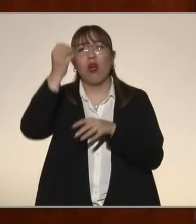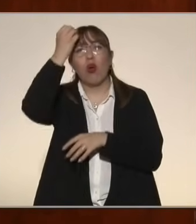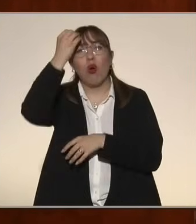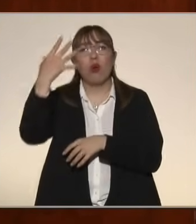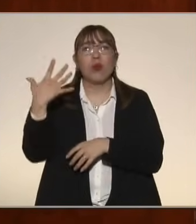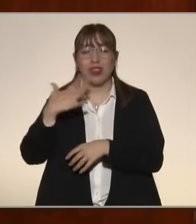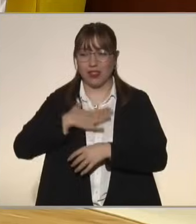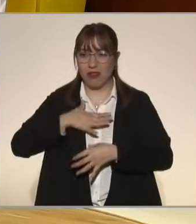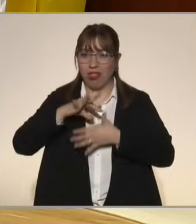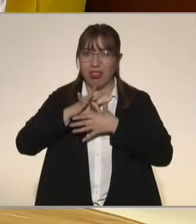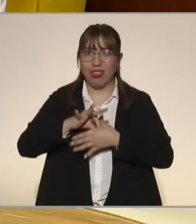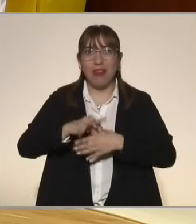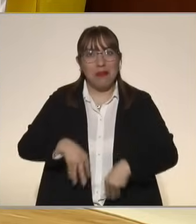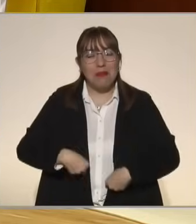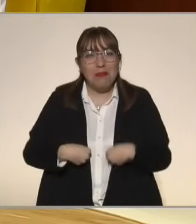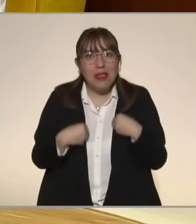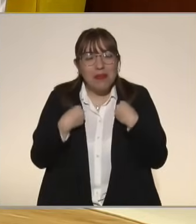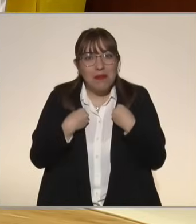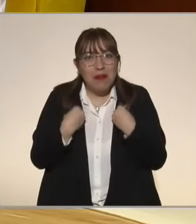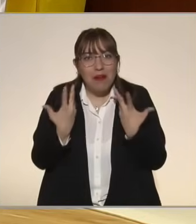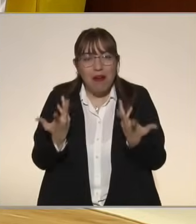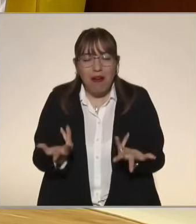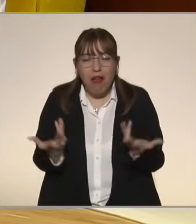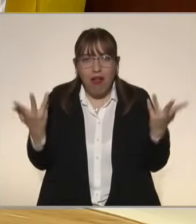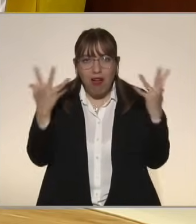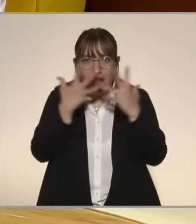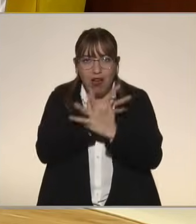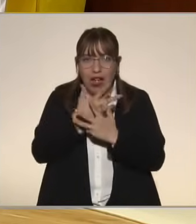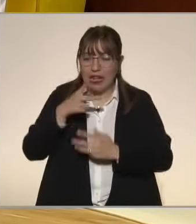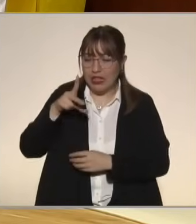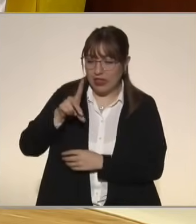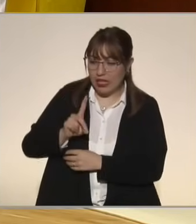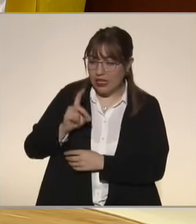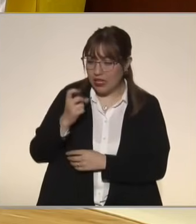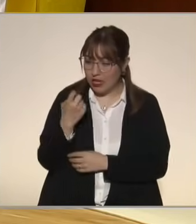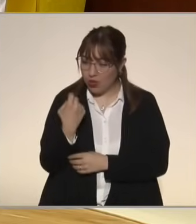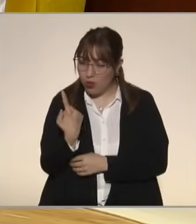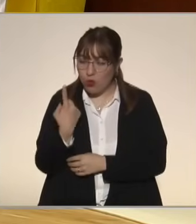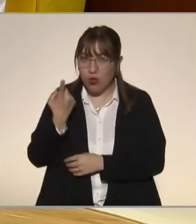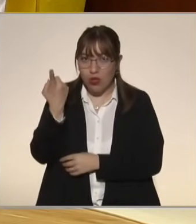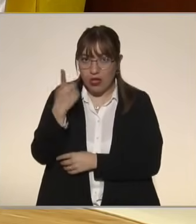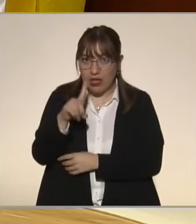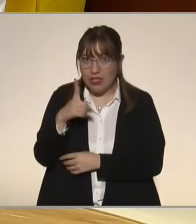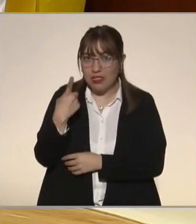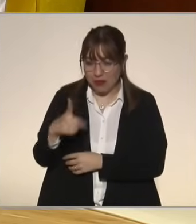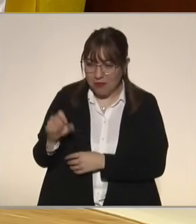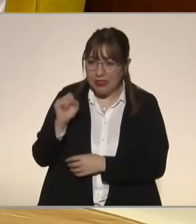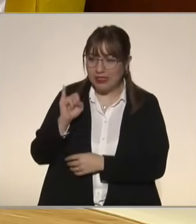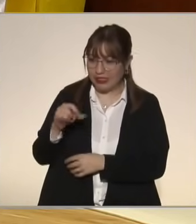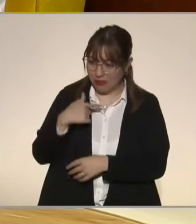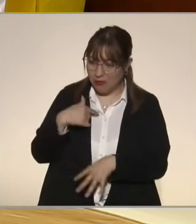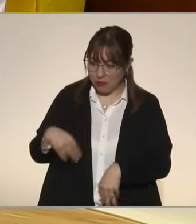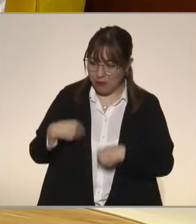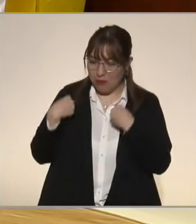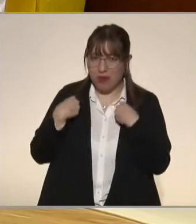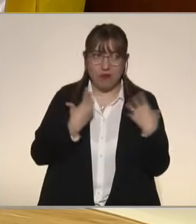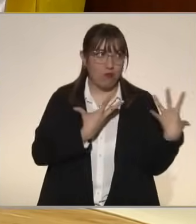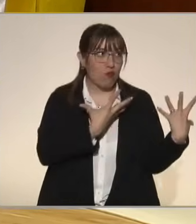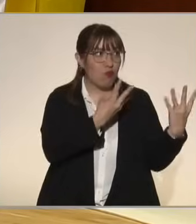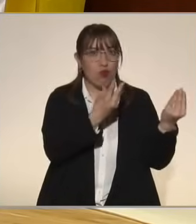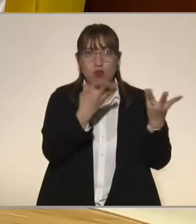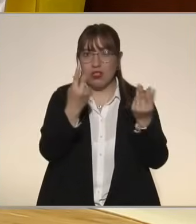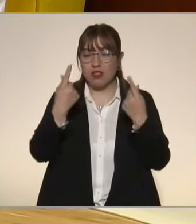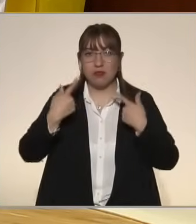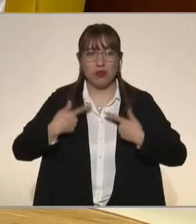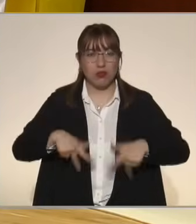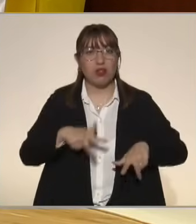olvida también que estamos pasando un 31 de diciembre y que mucha gente no lo está pasando. Claro. O no Sobre lo va todo a